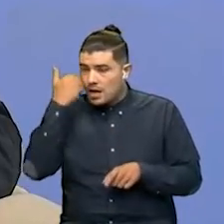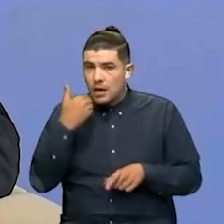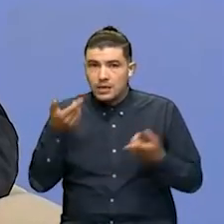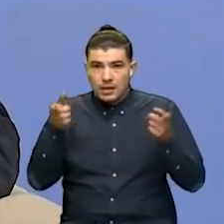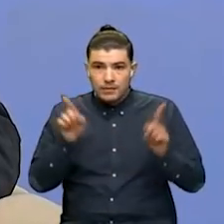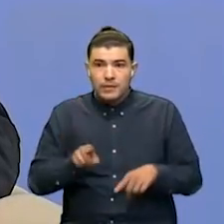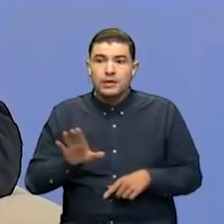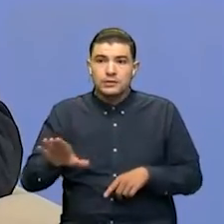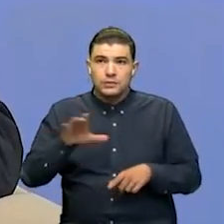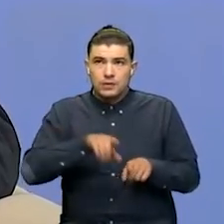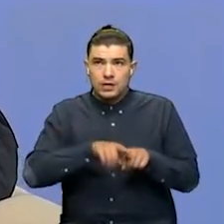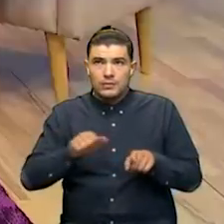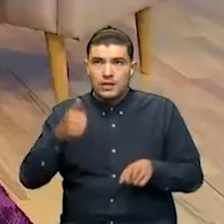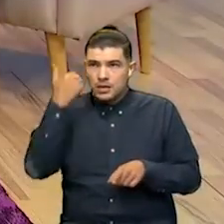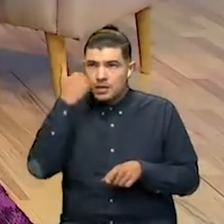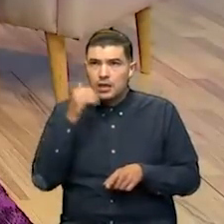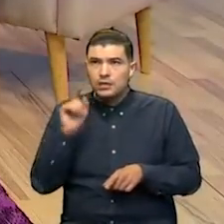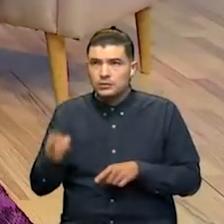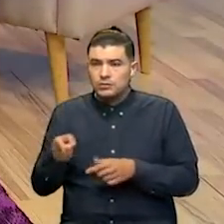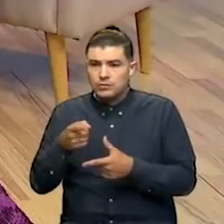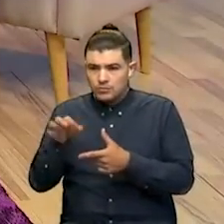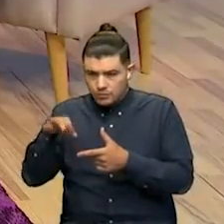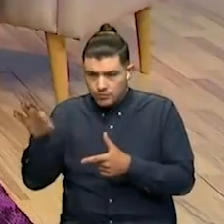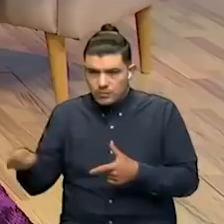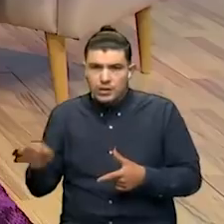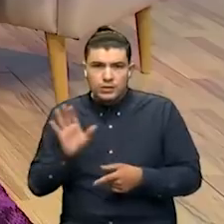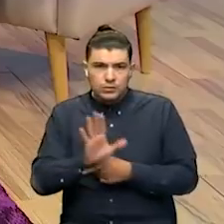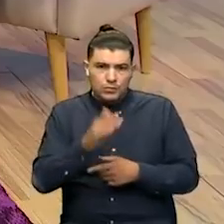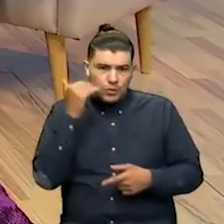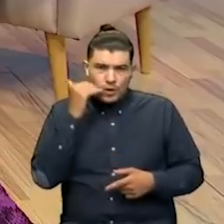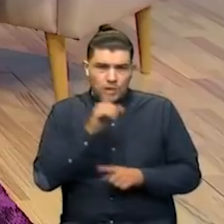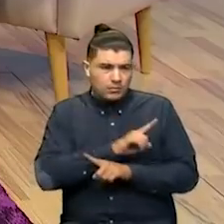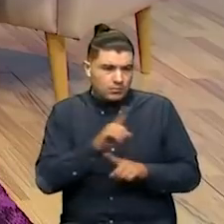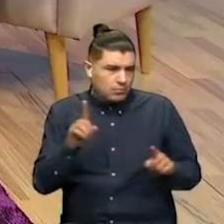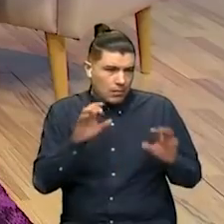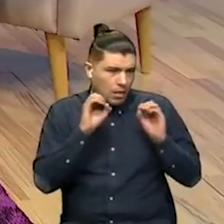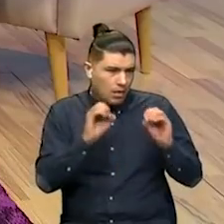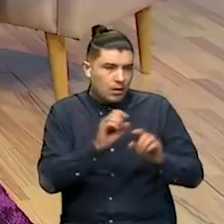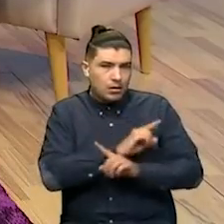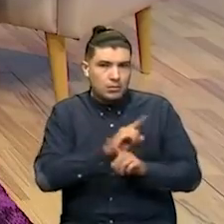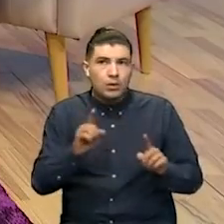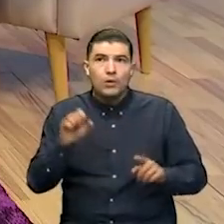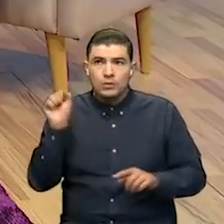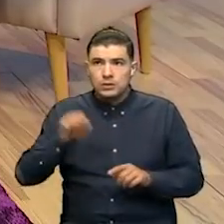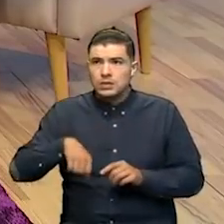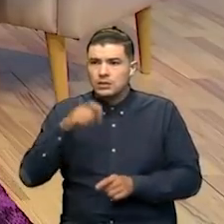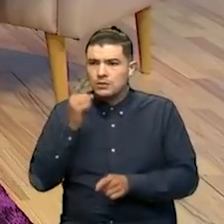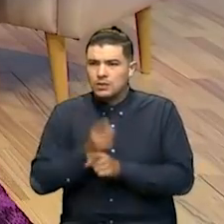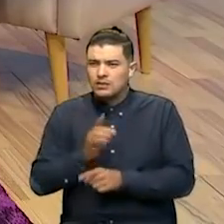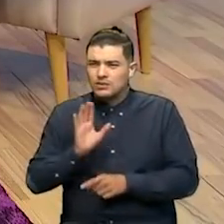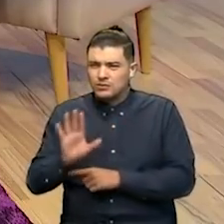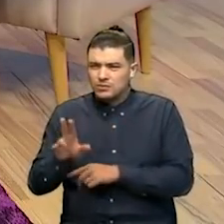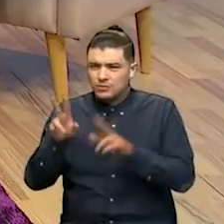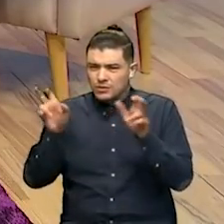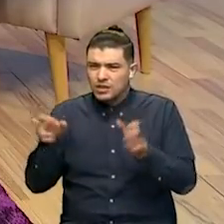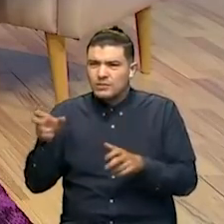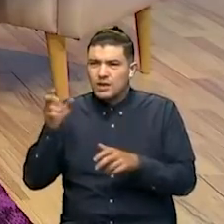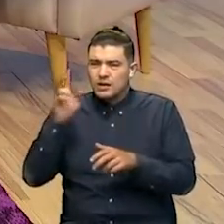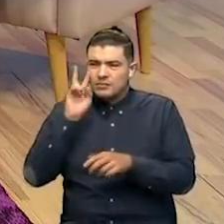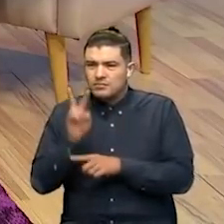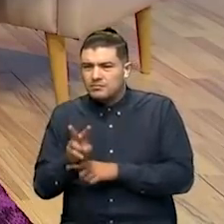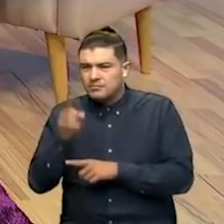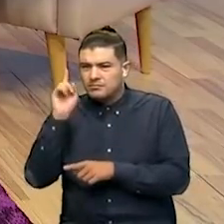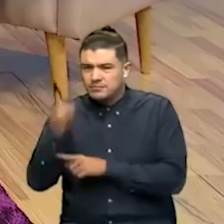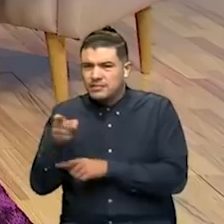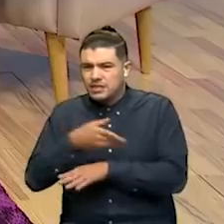ahí también entraría ella como un porcentaje. Con su parte. Sí, la señora que no quedaría sin nada. Exactamente. Ahí infortunadamente ya se vuelve un tema policivo, ¿no? Después